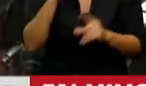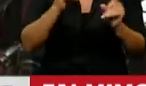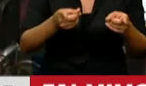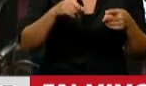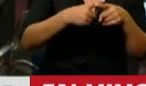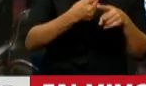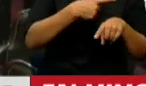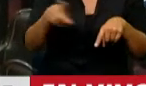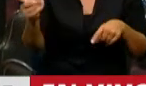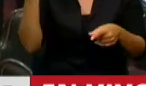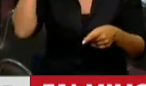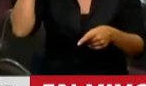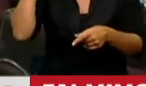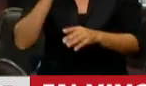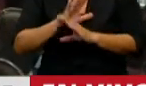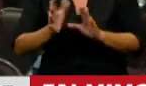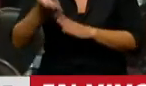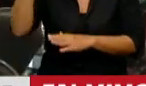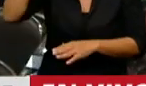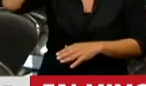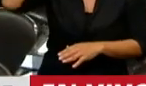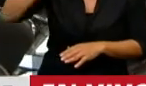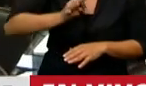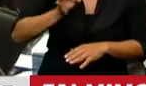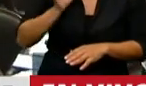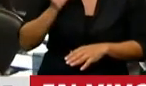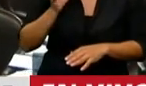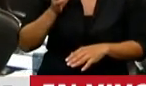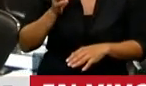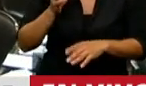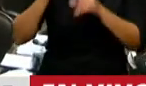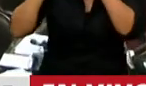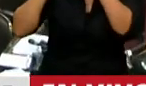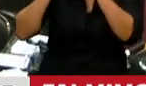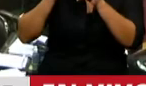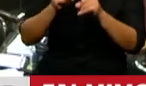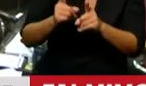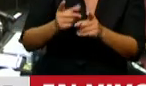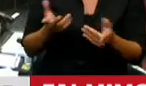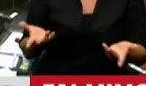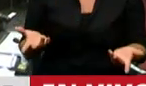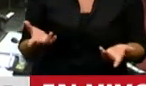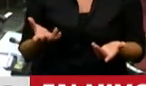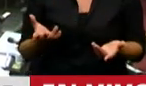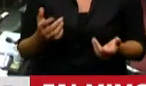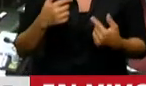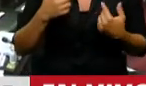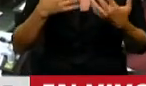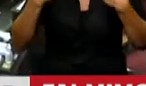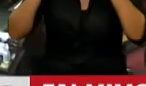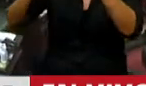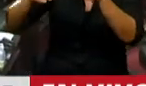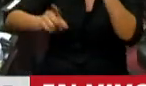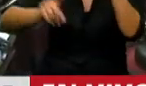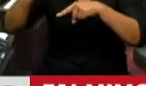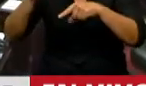diván. Hace 38 años que corremos de atrás. Le puedo decir a algún